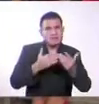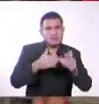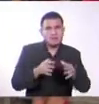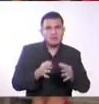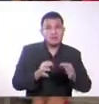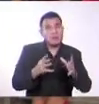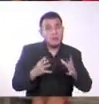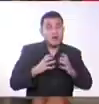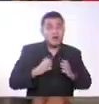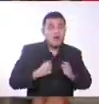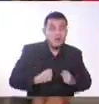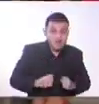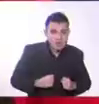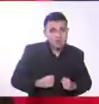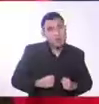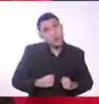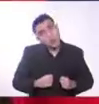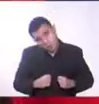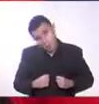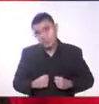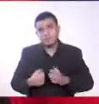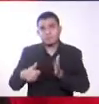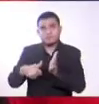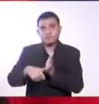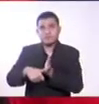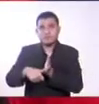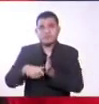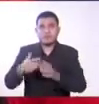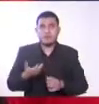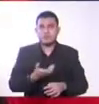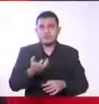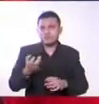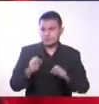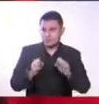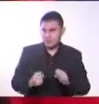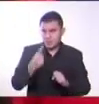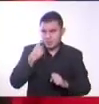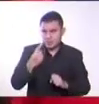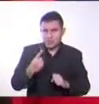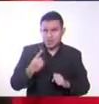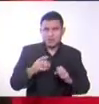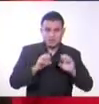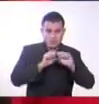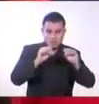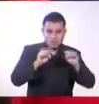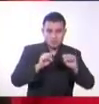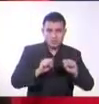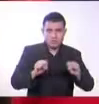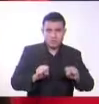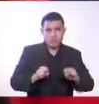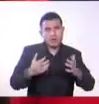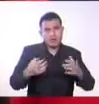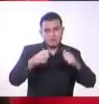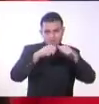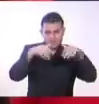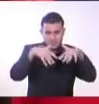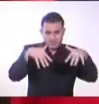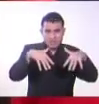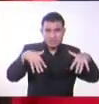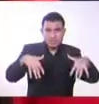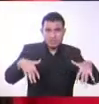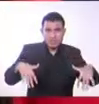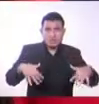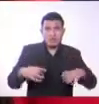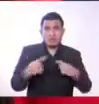municipalidades. Así es. Podríamos notar que nosotros tenemos una estructura en la forma en la que se organiza el